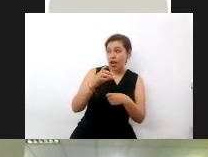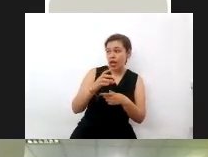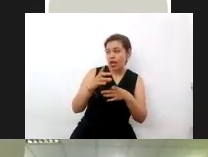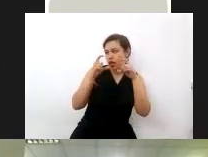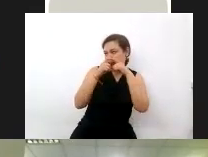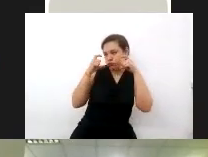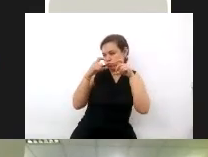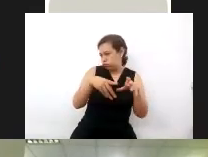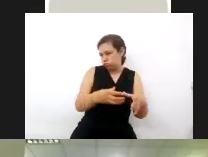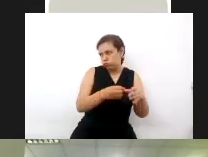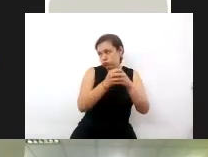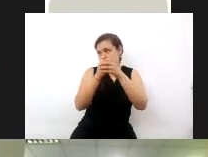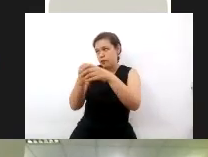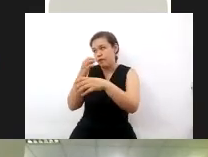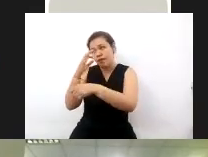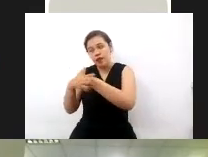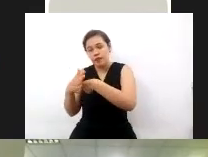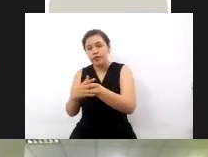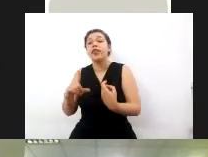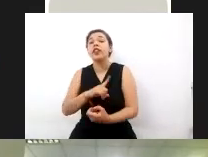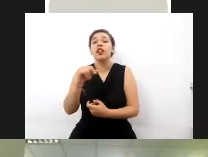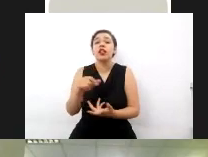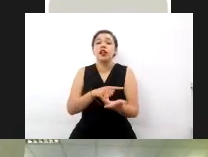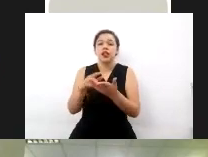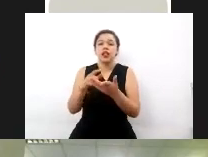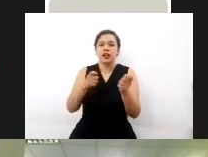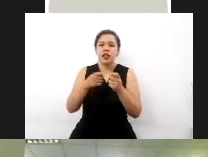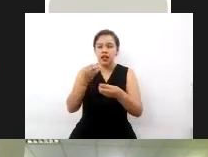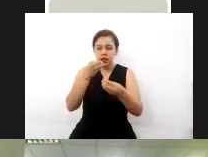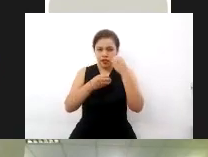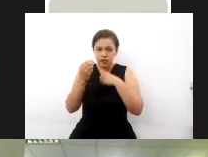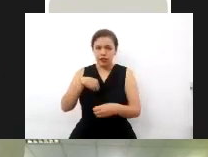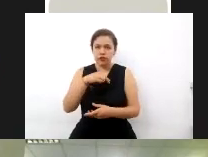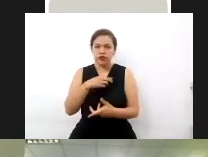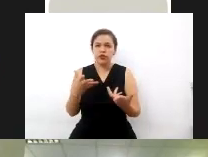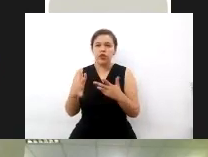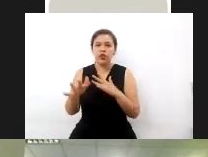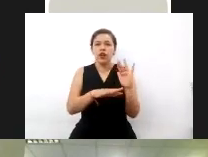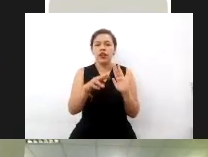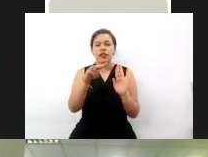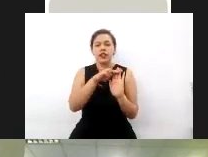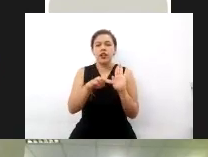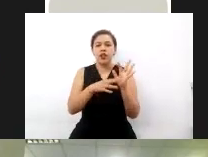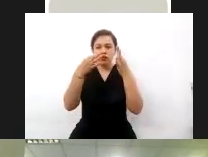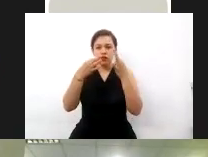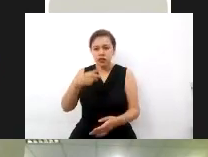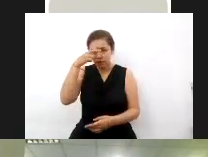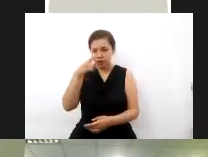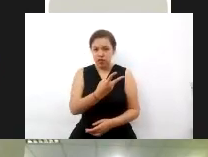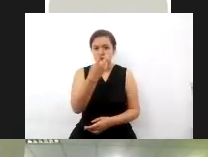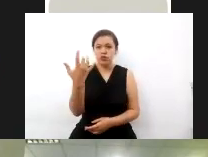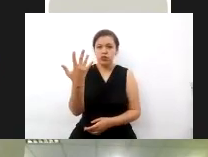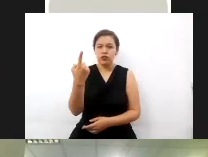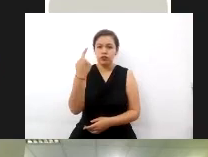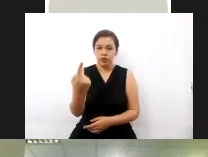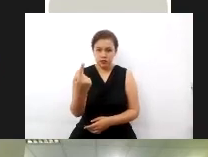se refiere a al manejo higiénico de alimentos, nosotros nos basamos en una norma oficial mexicana que es la 251,